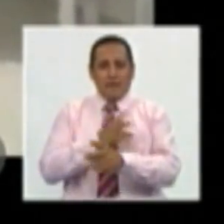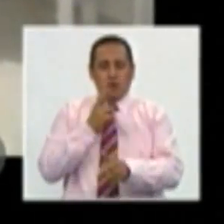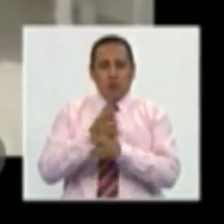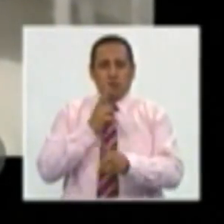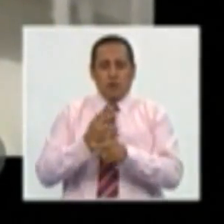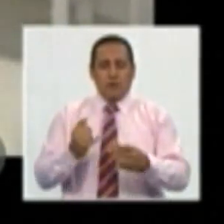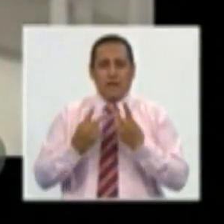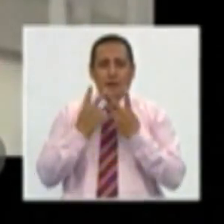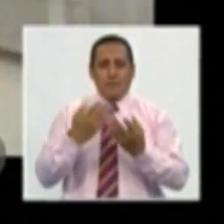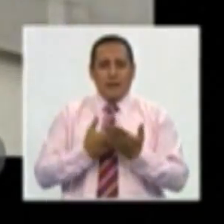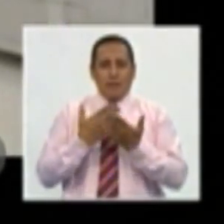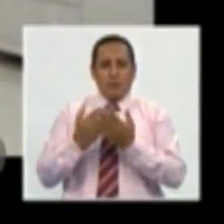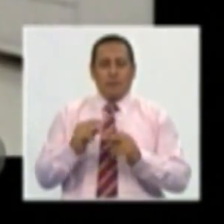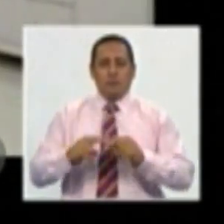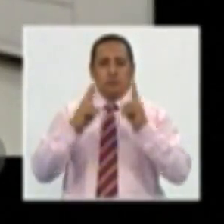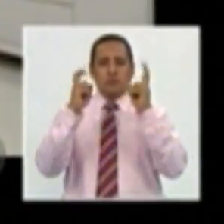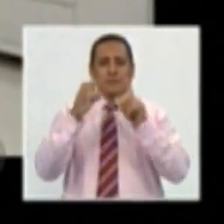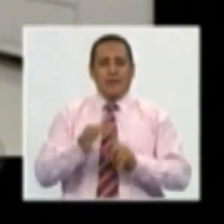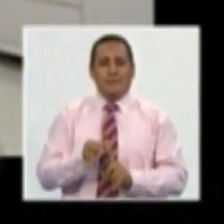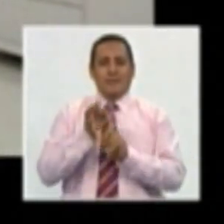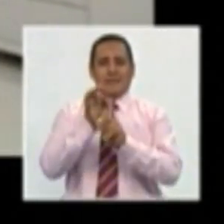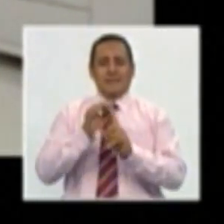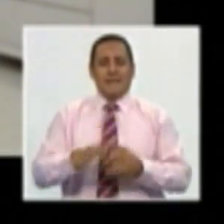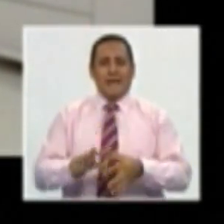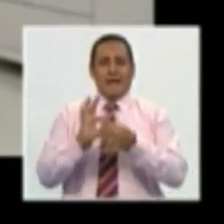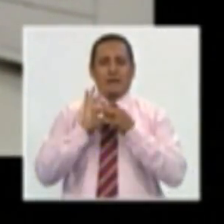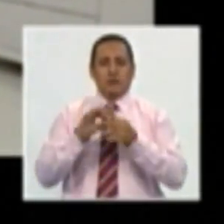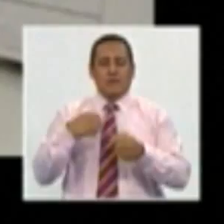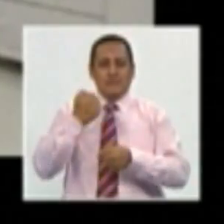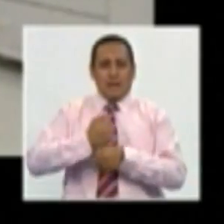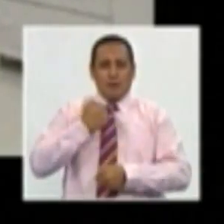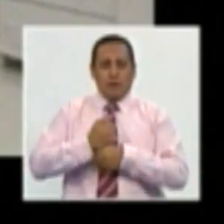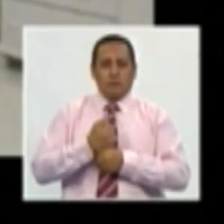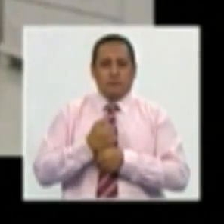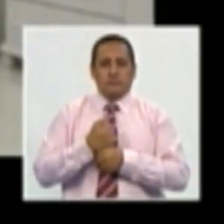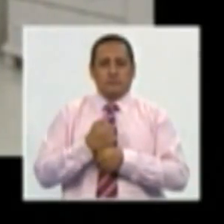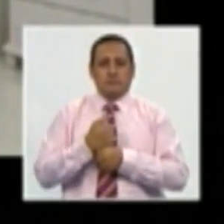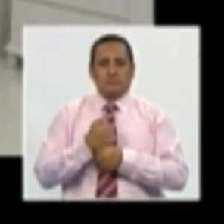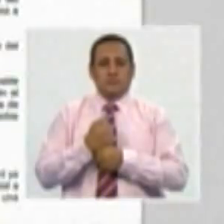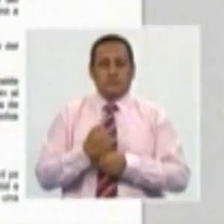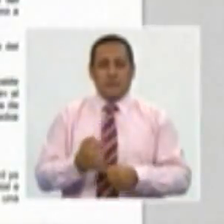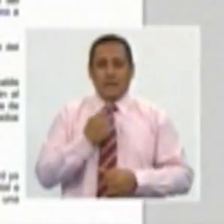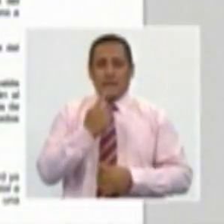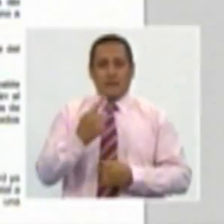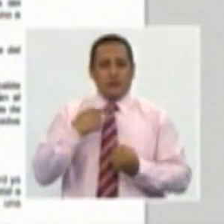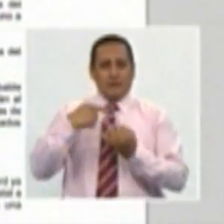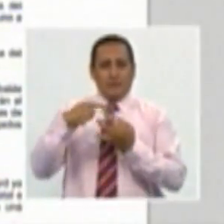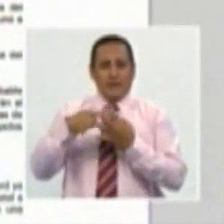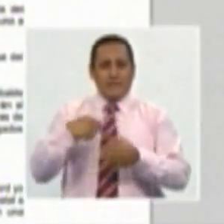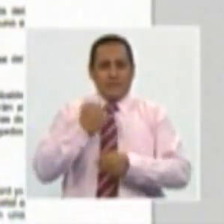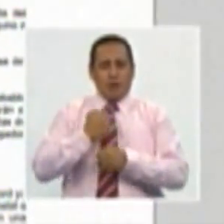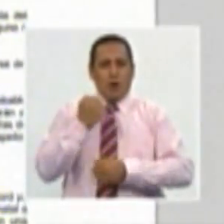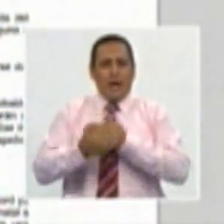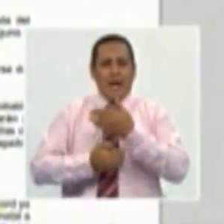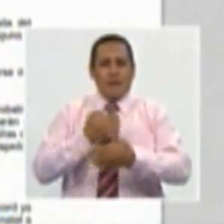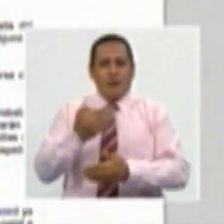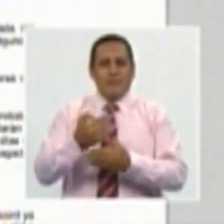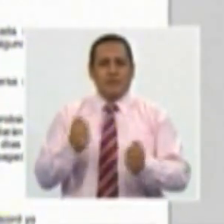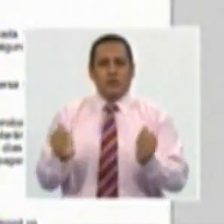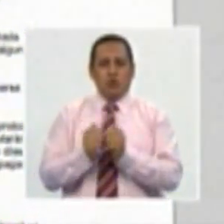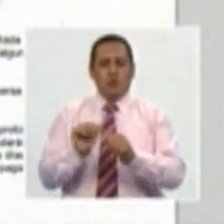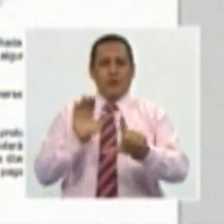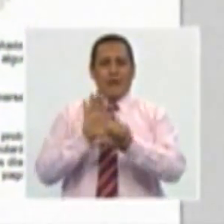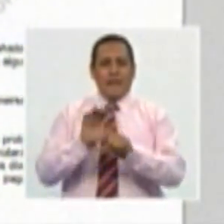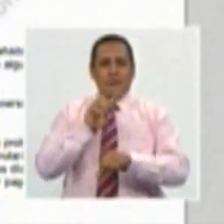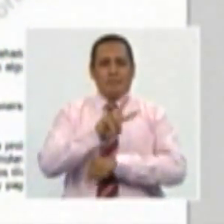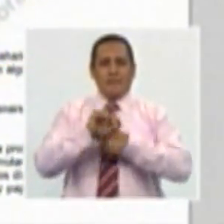previsión aplicándola al ámbito específico de las relaciones laborales. Estos principios han sido desarrollados en